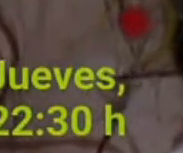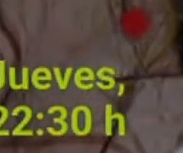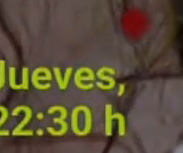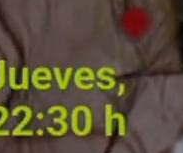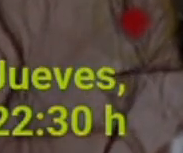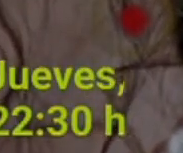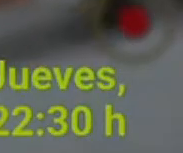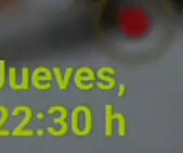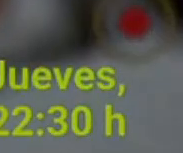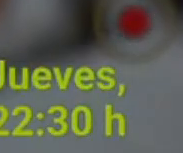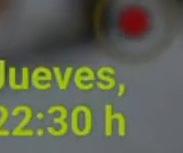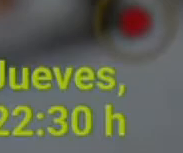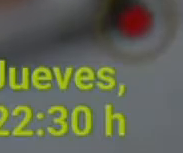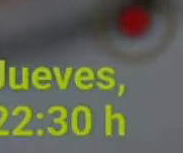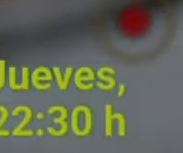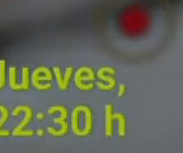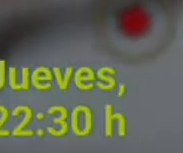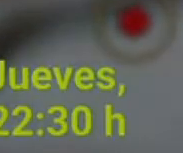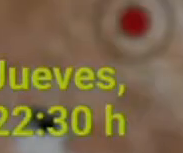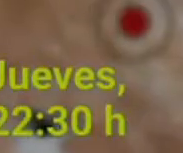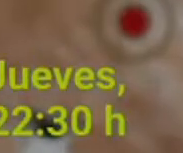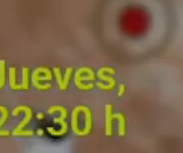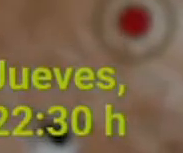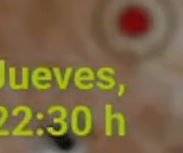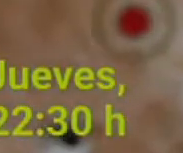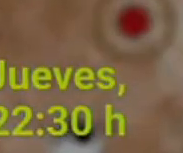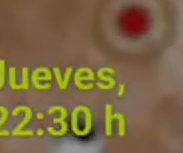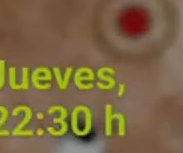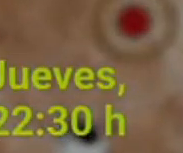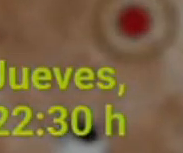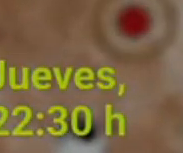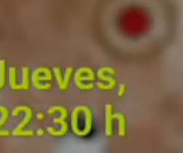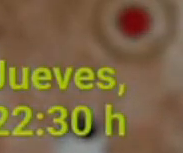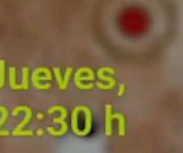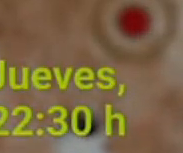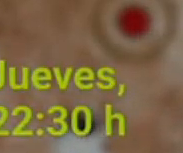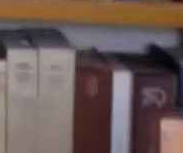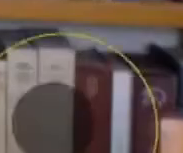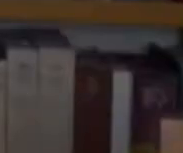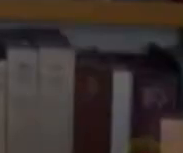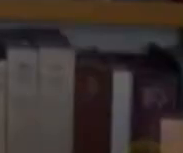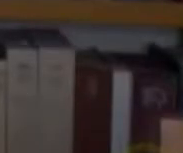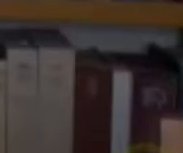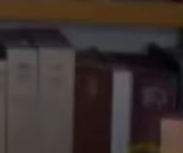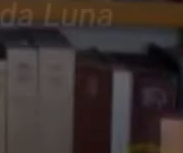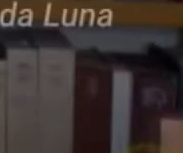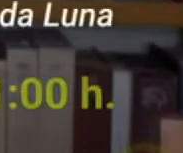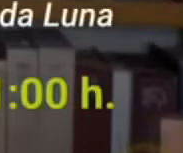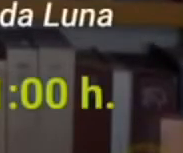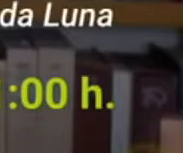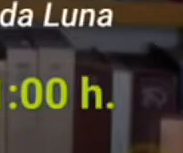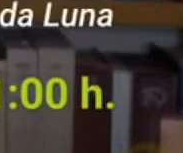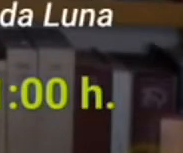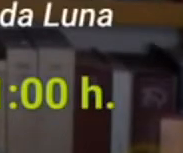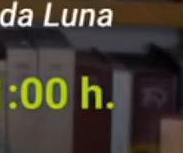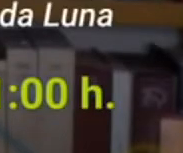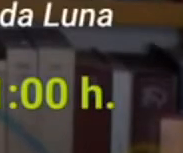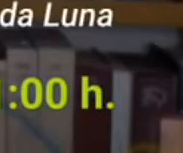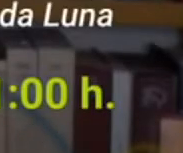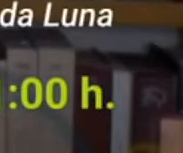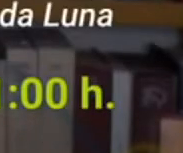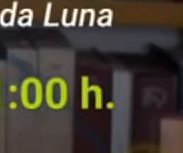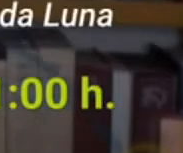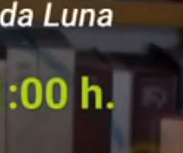de los Estudios Churubusco, jueves 22:30 horas. Les compartimos la última conversación